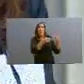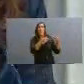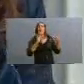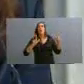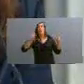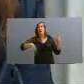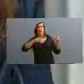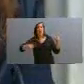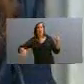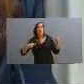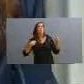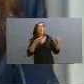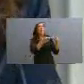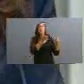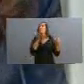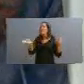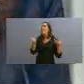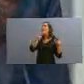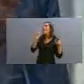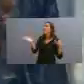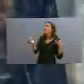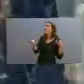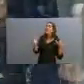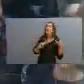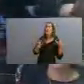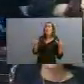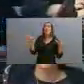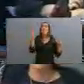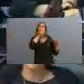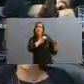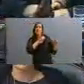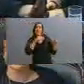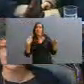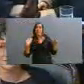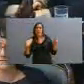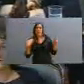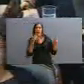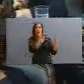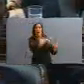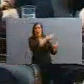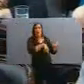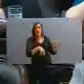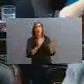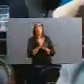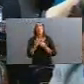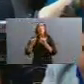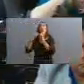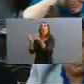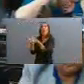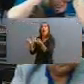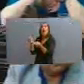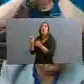la información reservada. No se constituyó la comisión, misterio del cuarto amarillo,